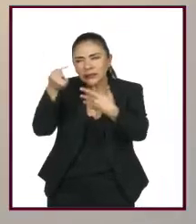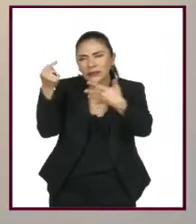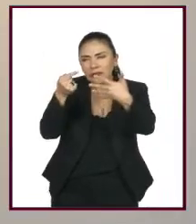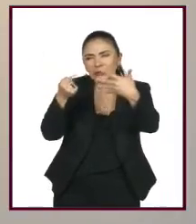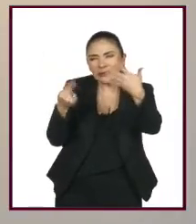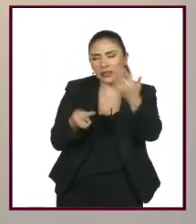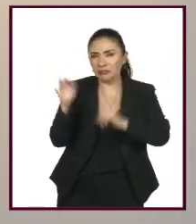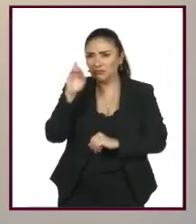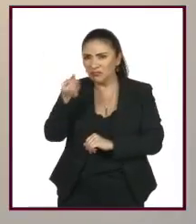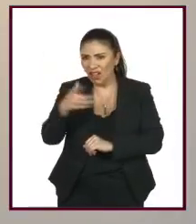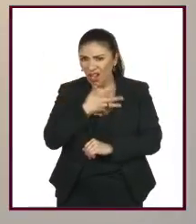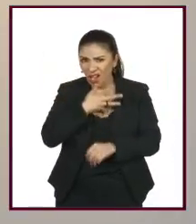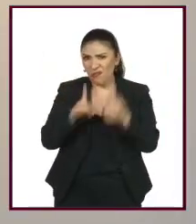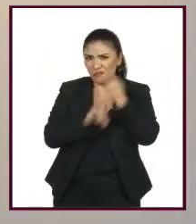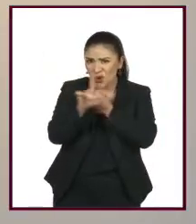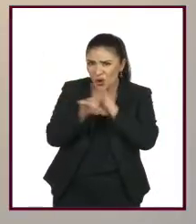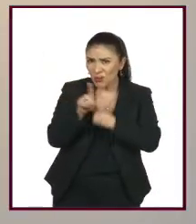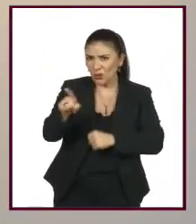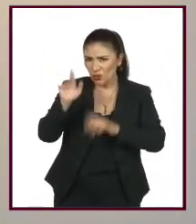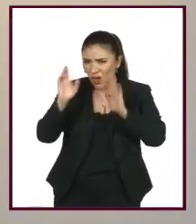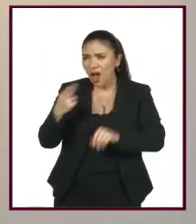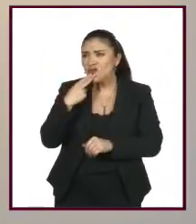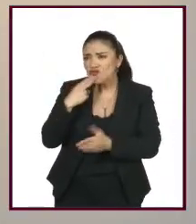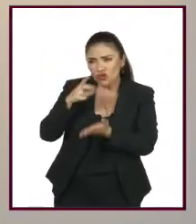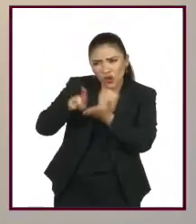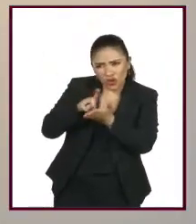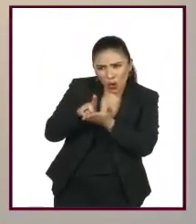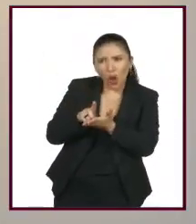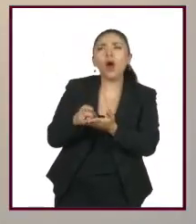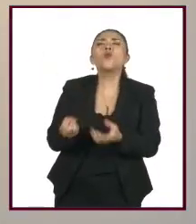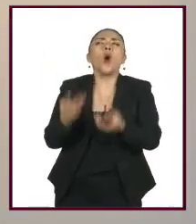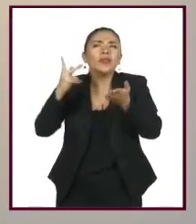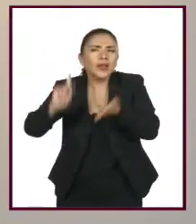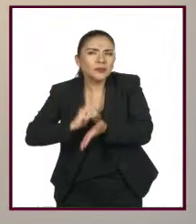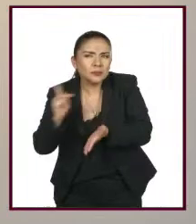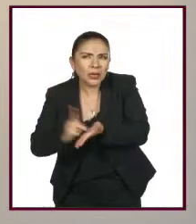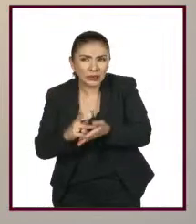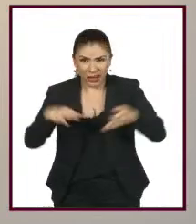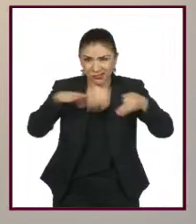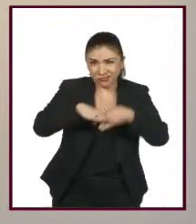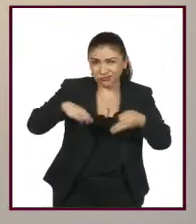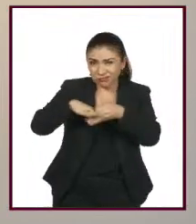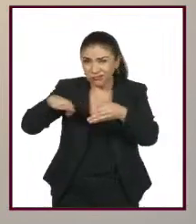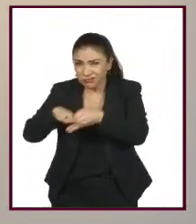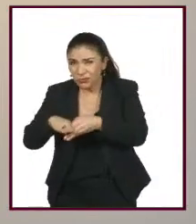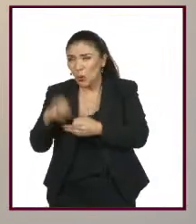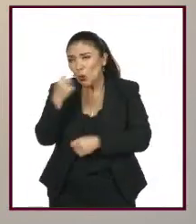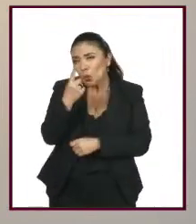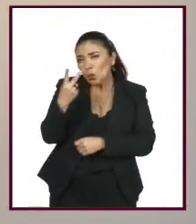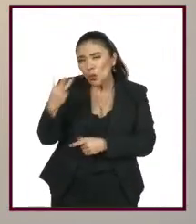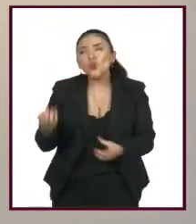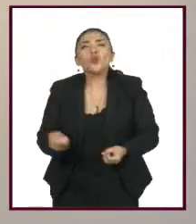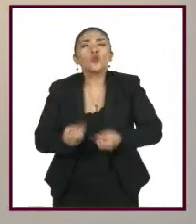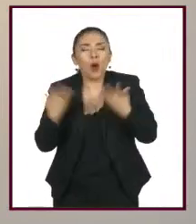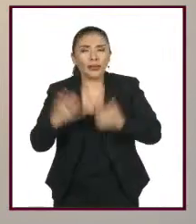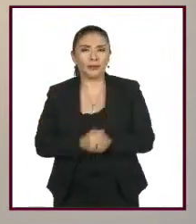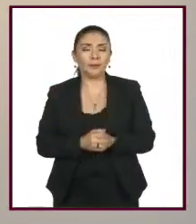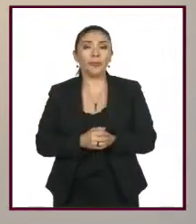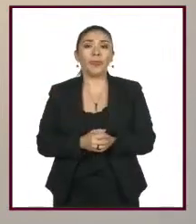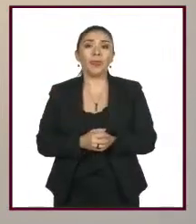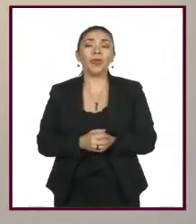sobre si hay algún tipo de consumo de alguna sustancia, la frecuencia, la cantidad, cuál es el efecto que se busca